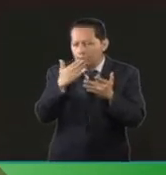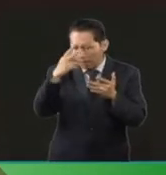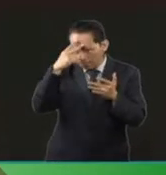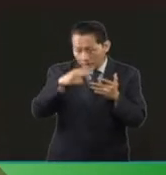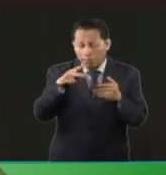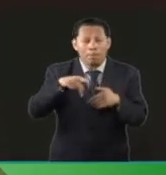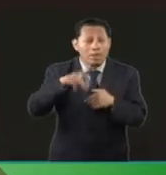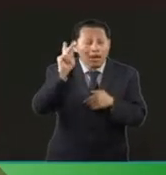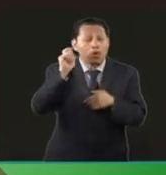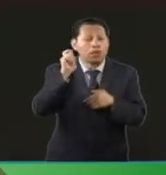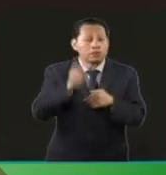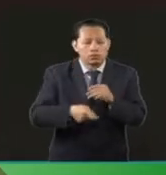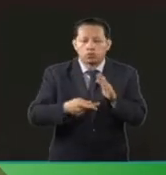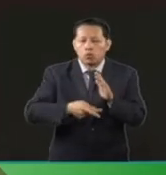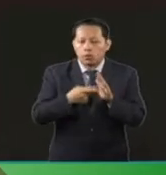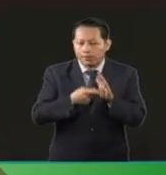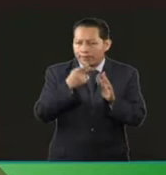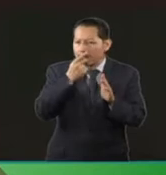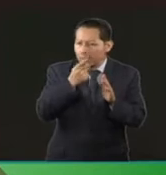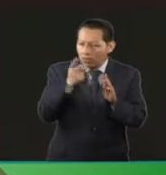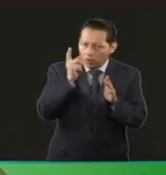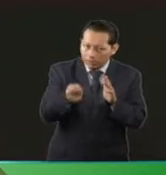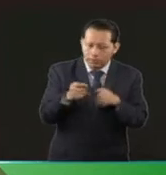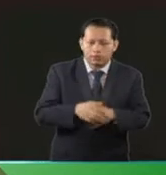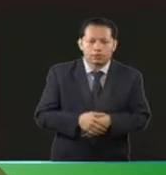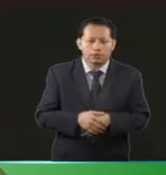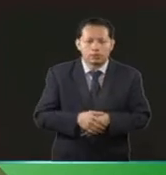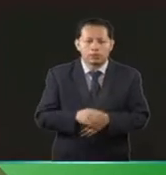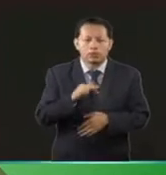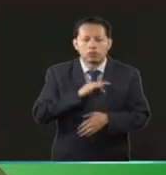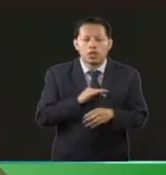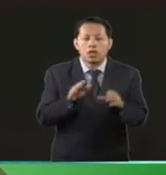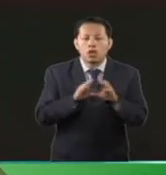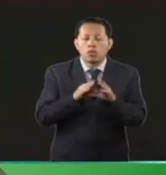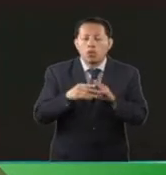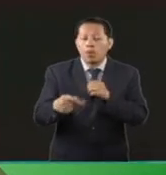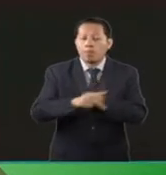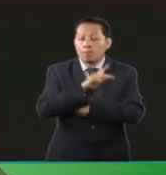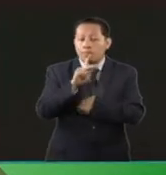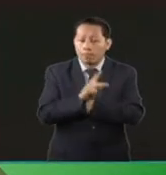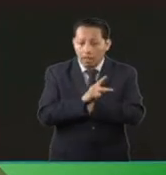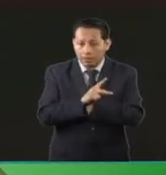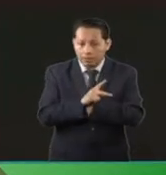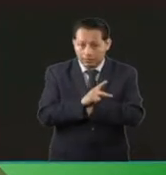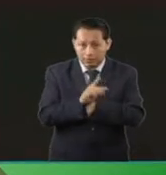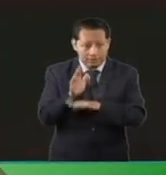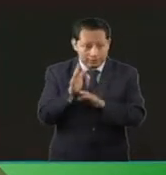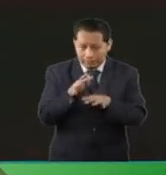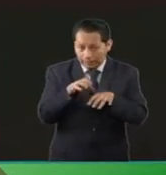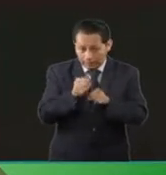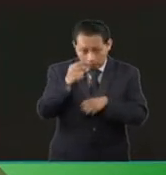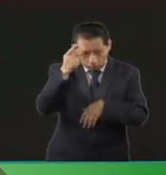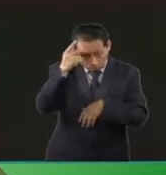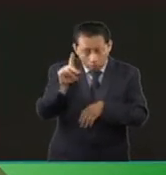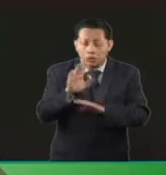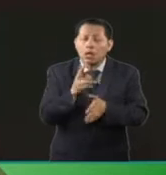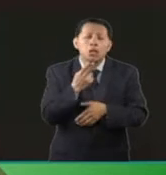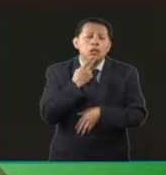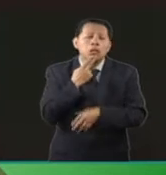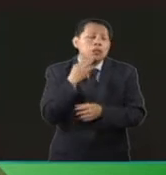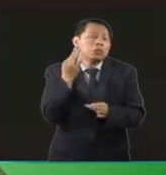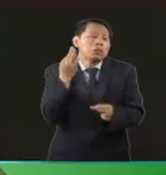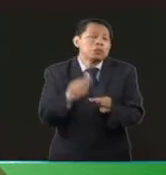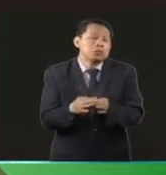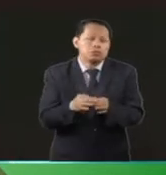sin embargo reitero que no por ser un bien de la nación va a funcionar necesitamos